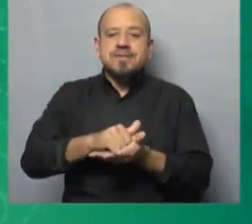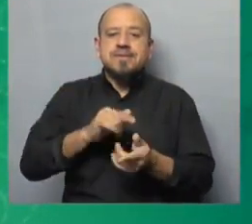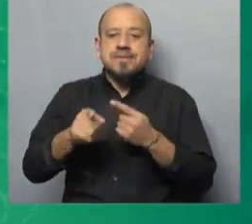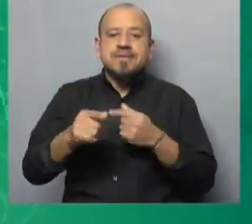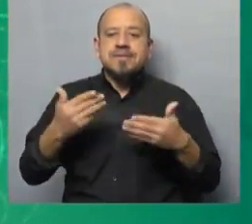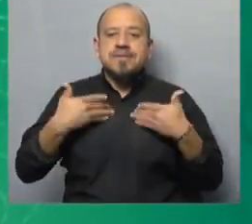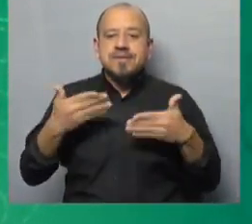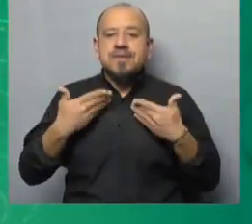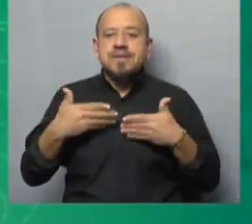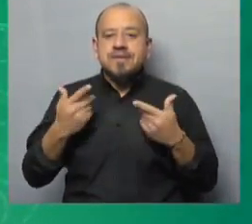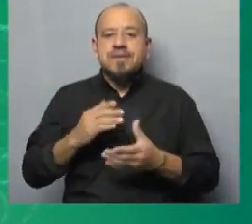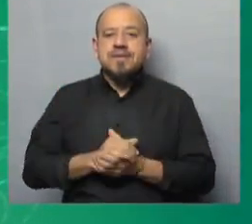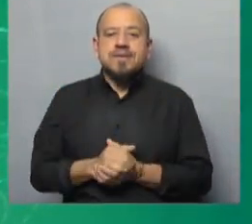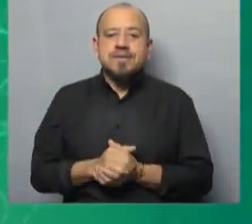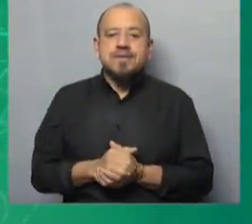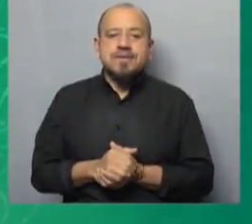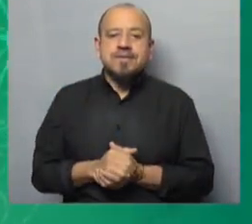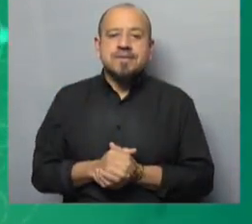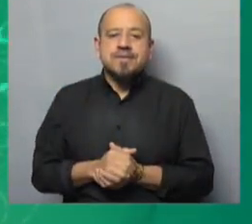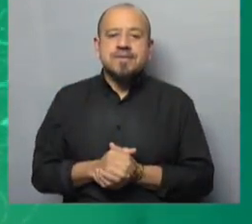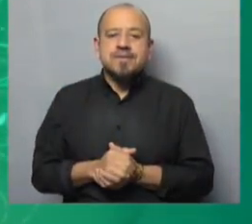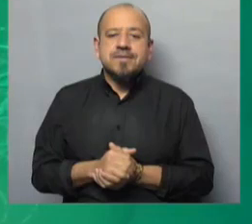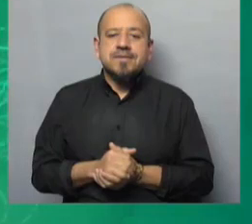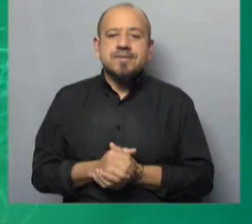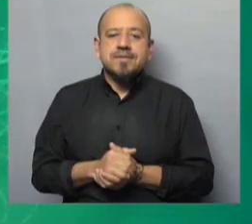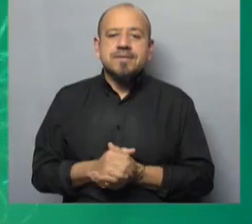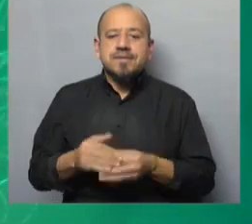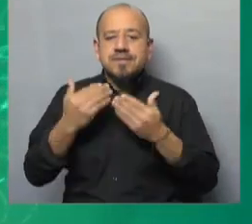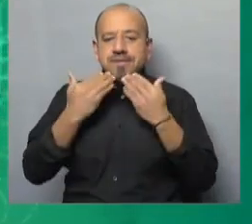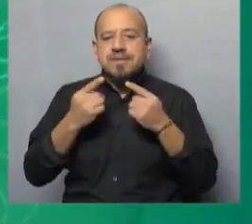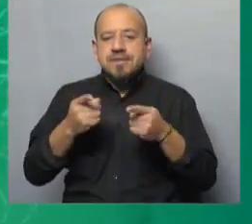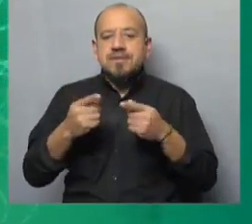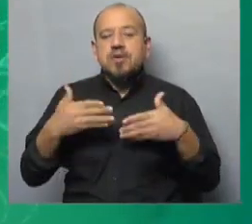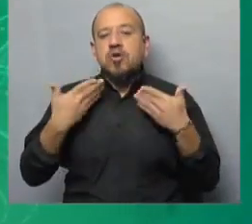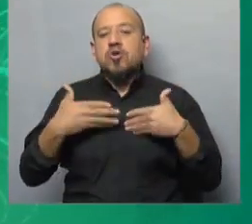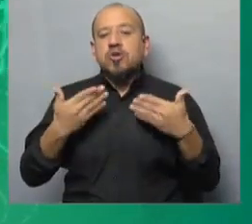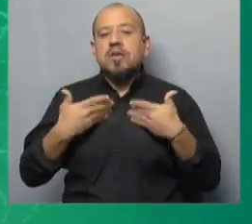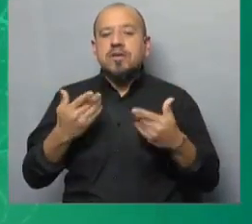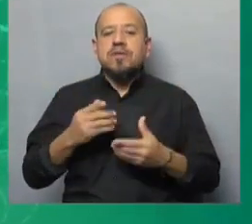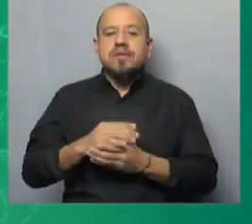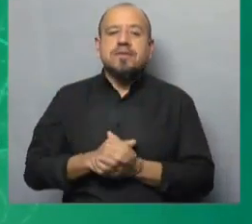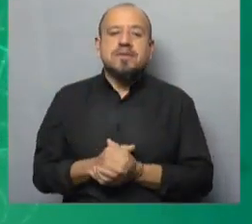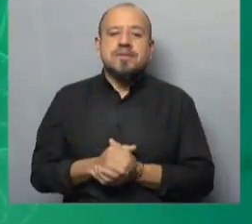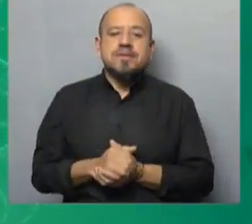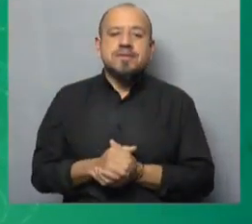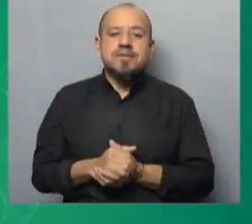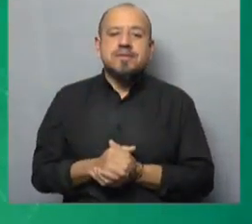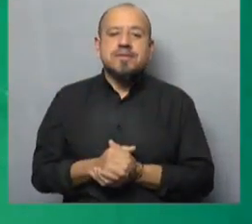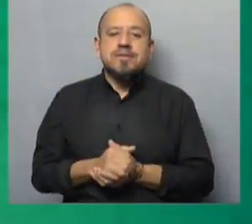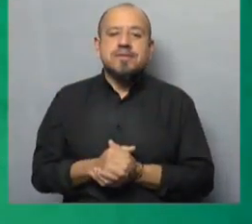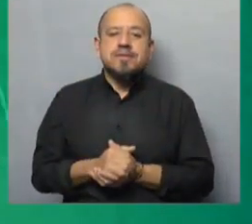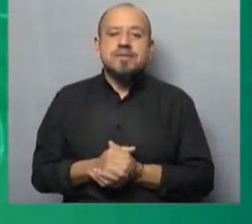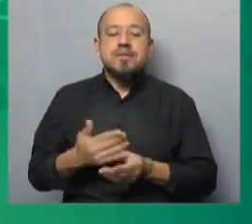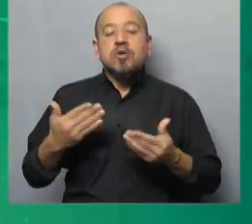muy contentos por la arqueta del buen día ya gracias saludo para todos muy contentos por supuesto igualmente contento con